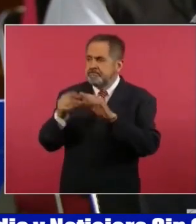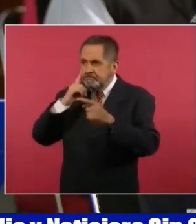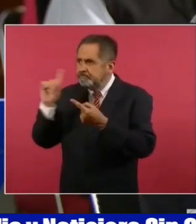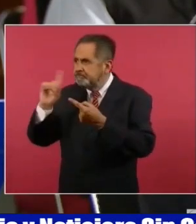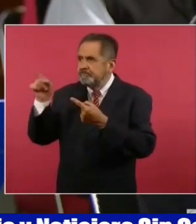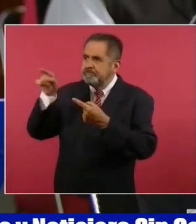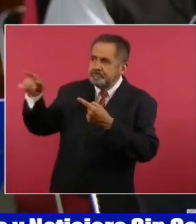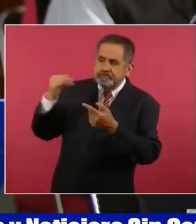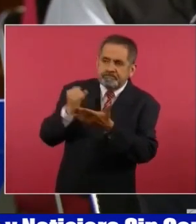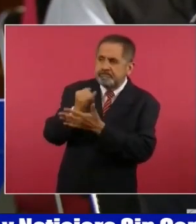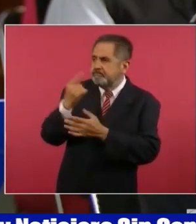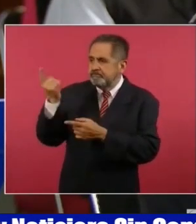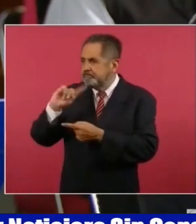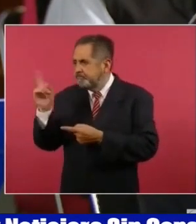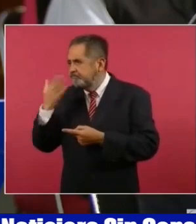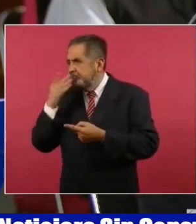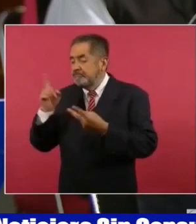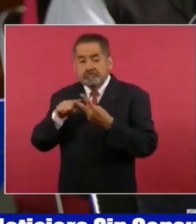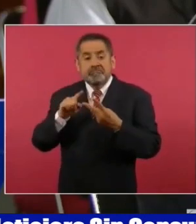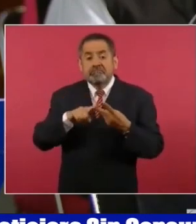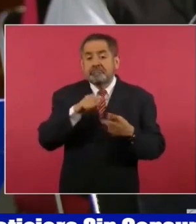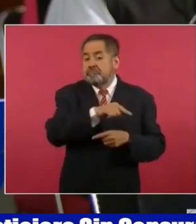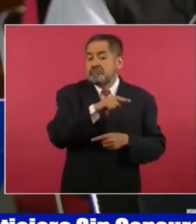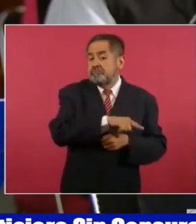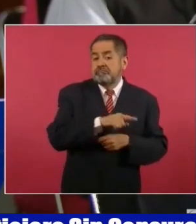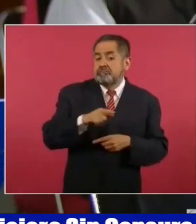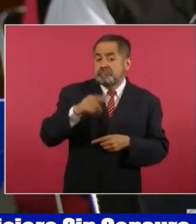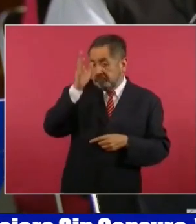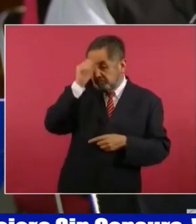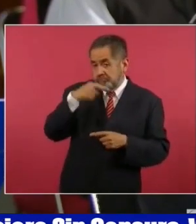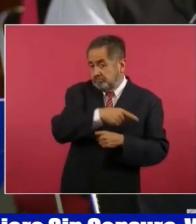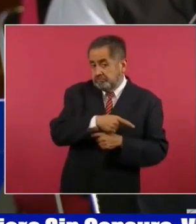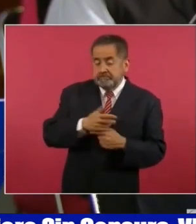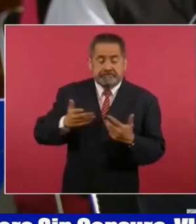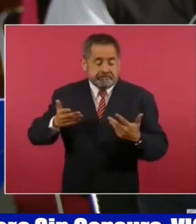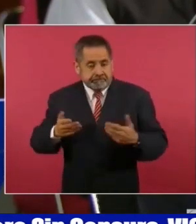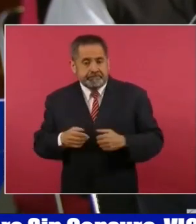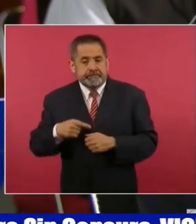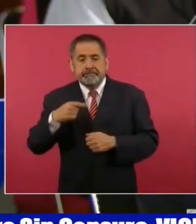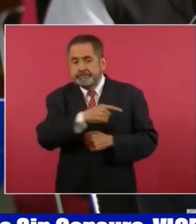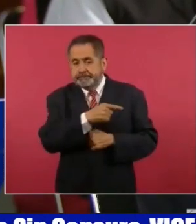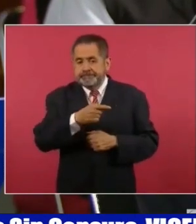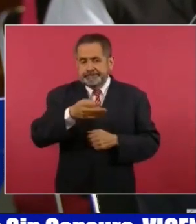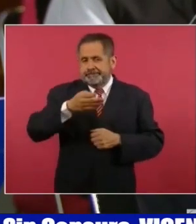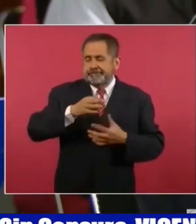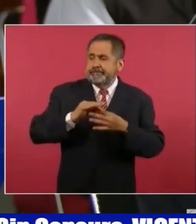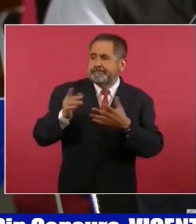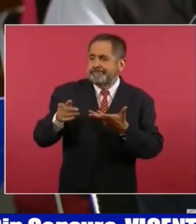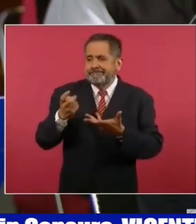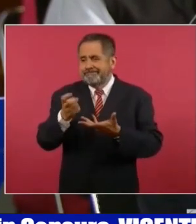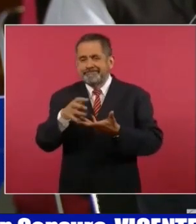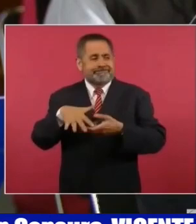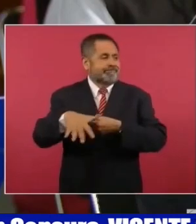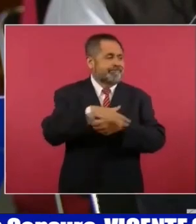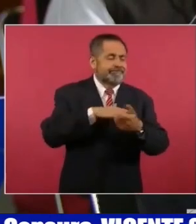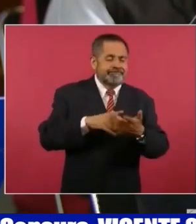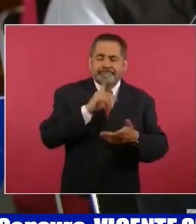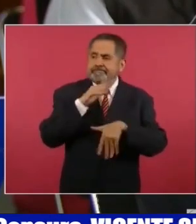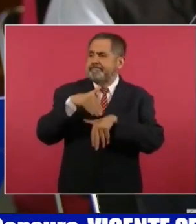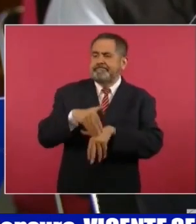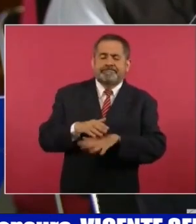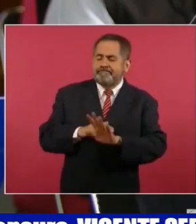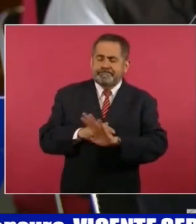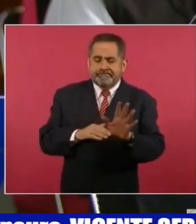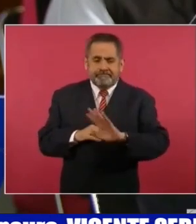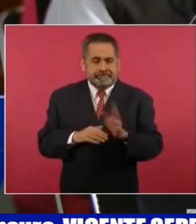algunas decisiones de su gobierno, y él pues advirtió que una legislación así no podría ser solamente en